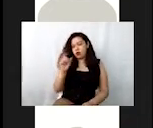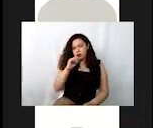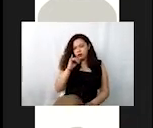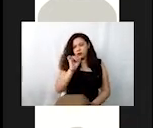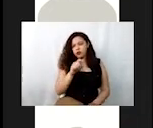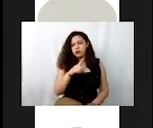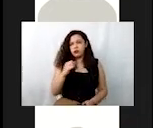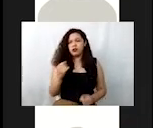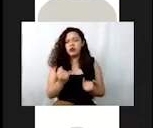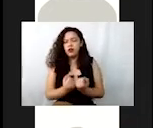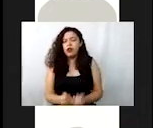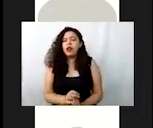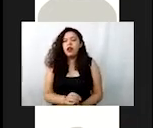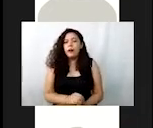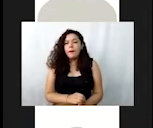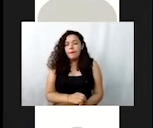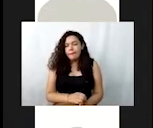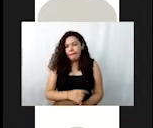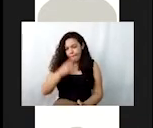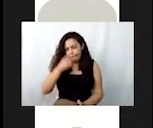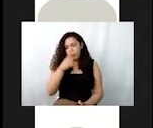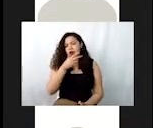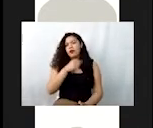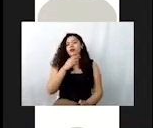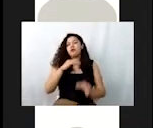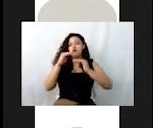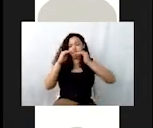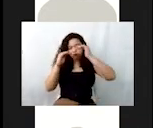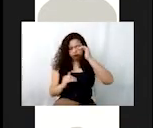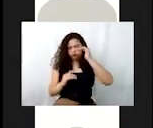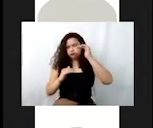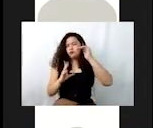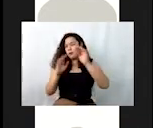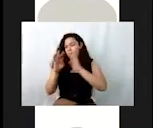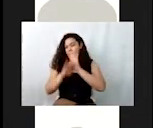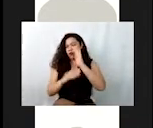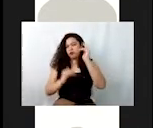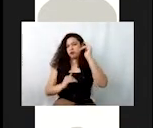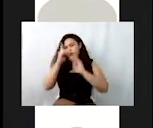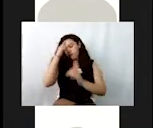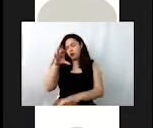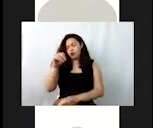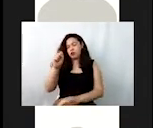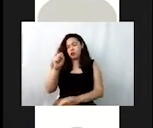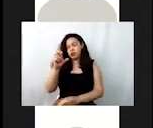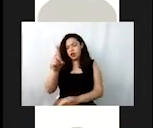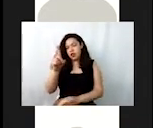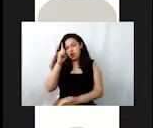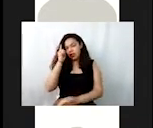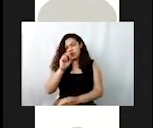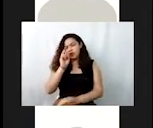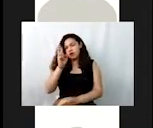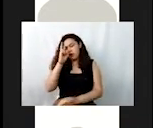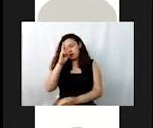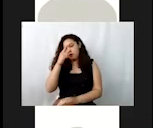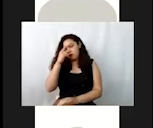de reducción de desigualdades en el ODS 10. Si se fijan aquí nuevamente se está distinguiendo el objetivo